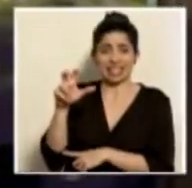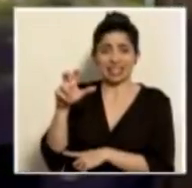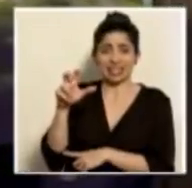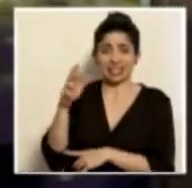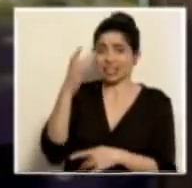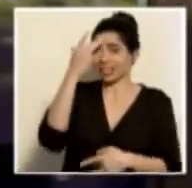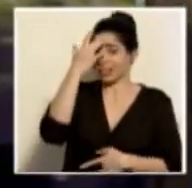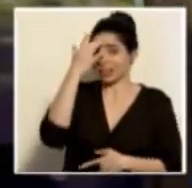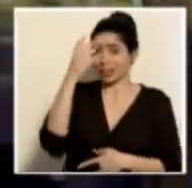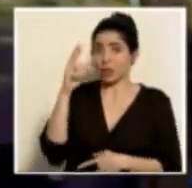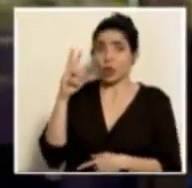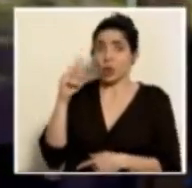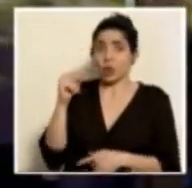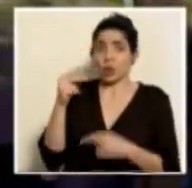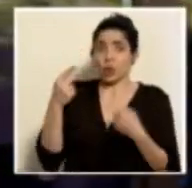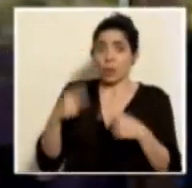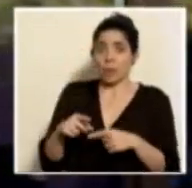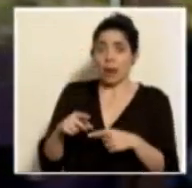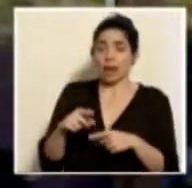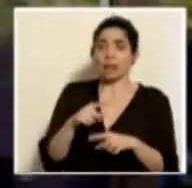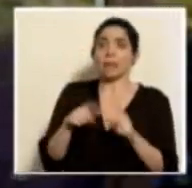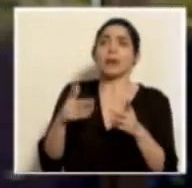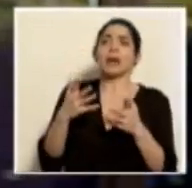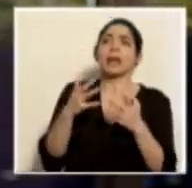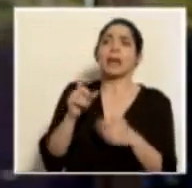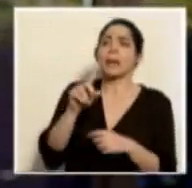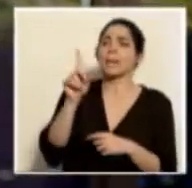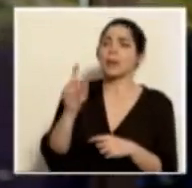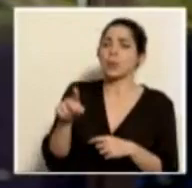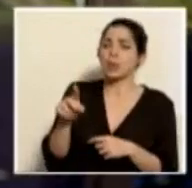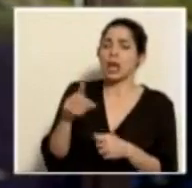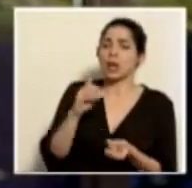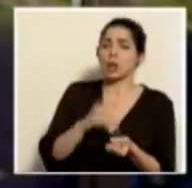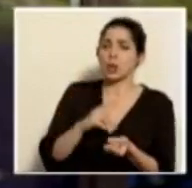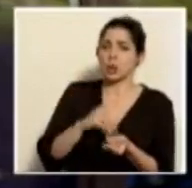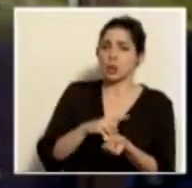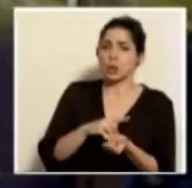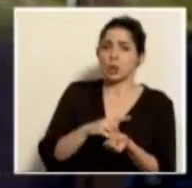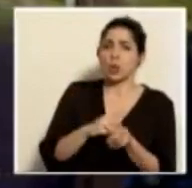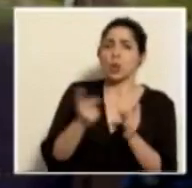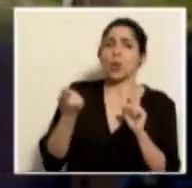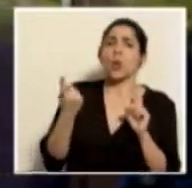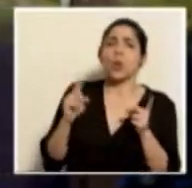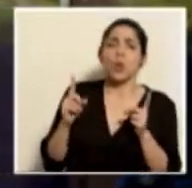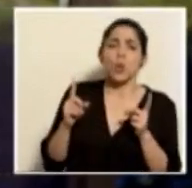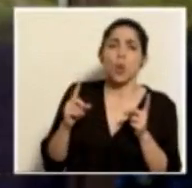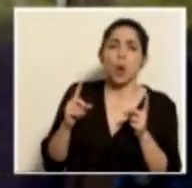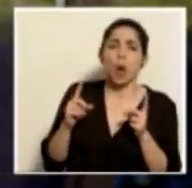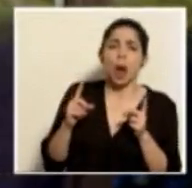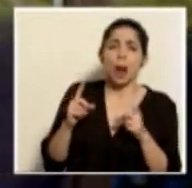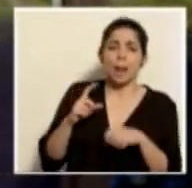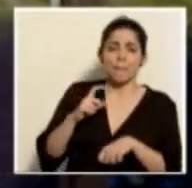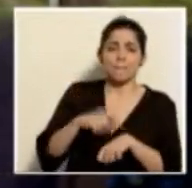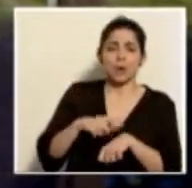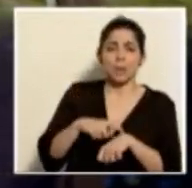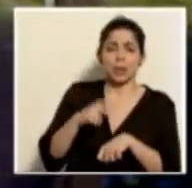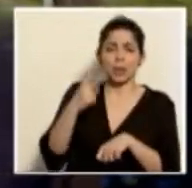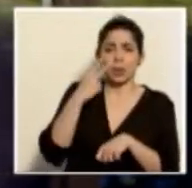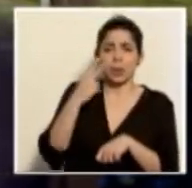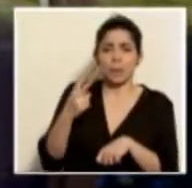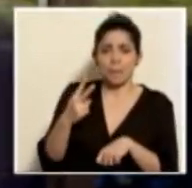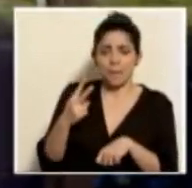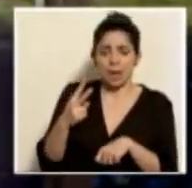no nos había ocurrido, y le quería preguntar, doctor, ¿cuál ha sido el punto donde ustedes ven el